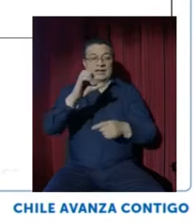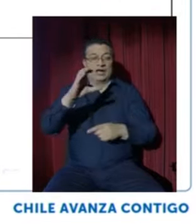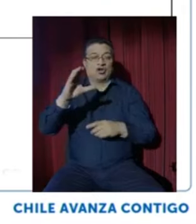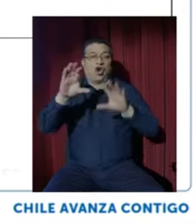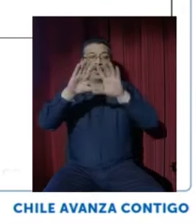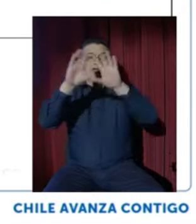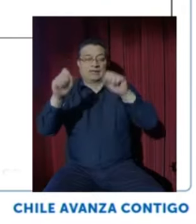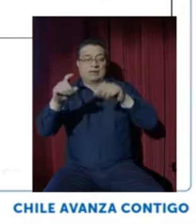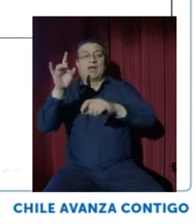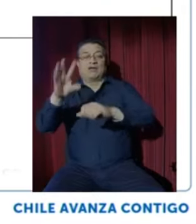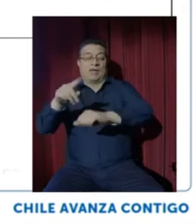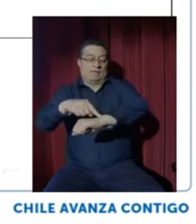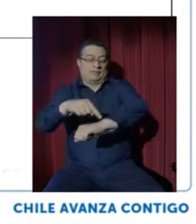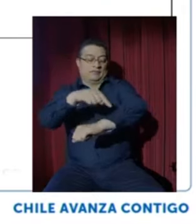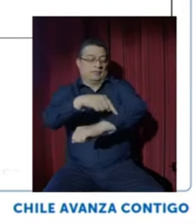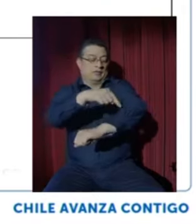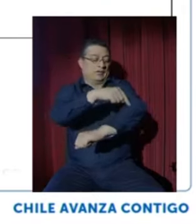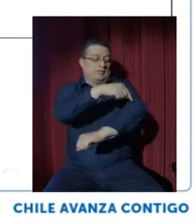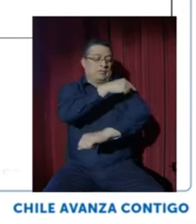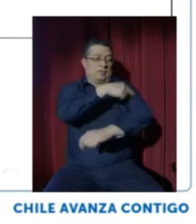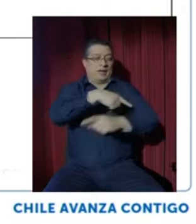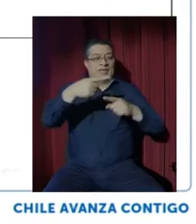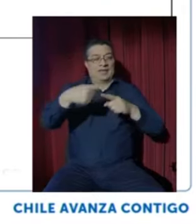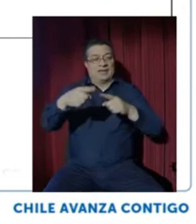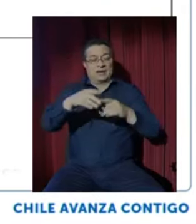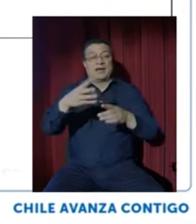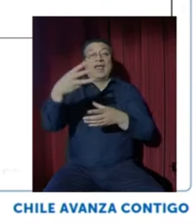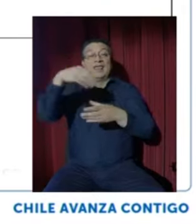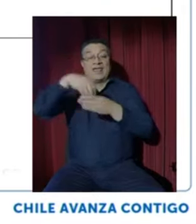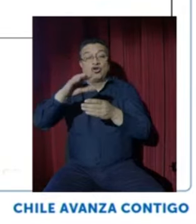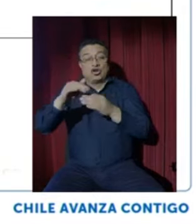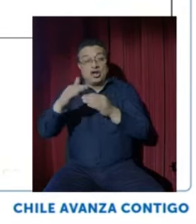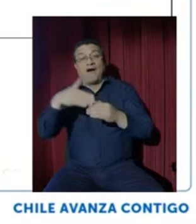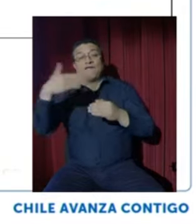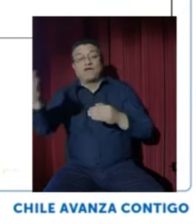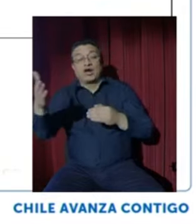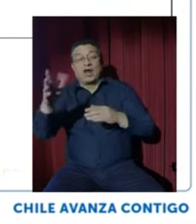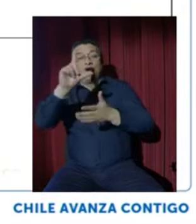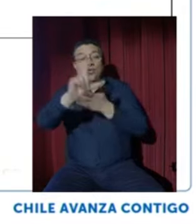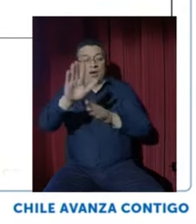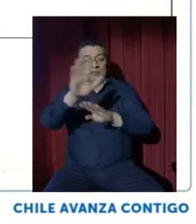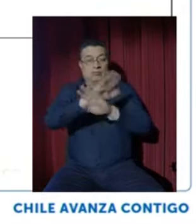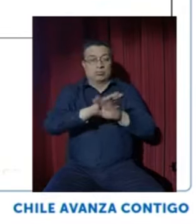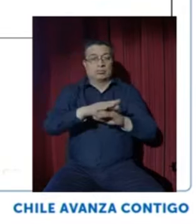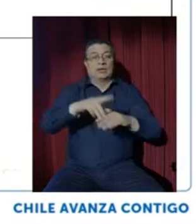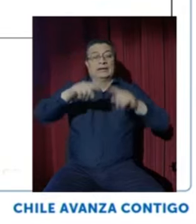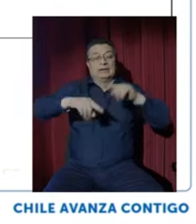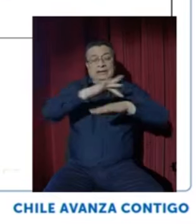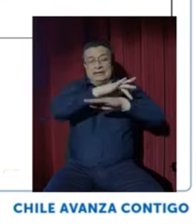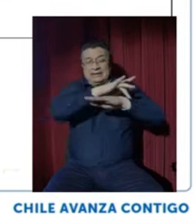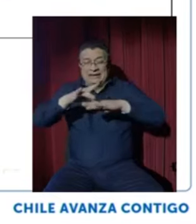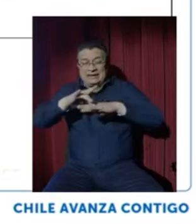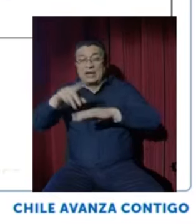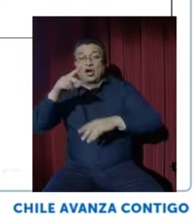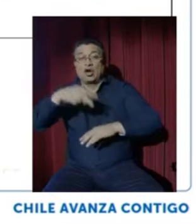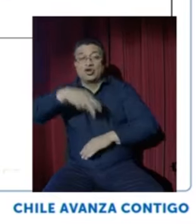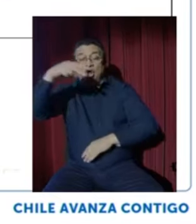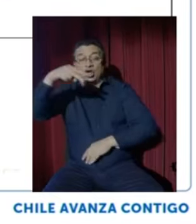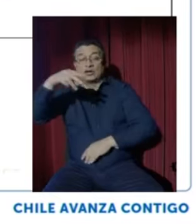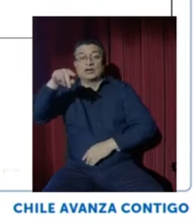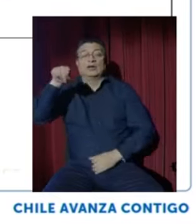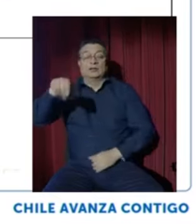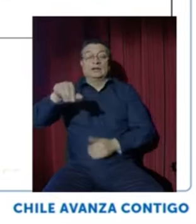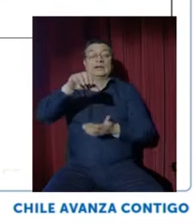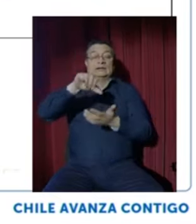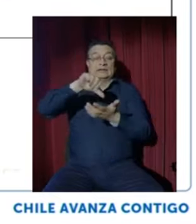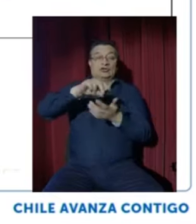que están presentes dentro y fuera de la área silvestres protegida desde los desiertos en la zona norte las formaciones caías en